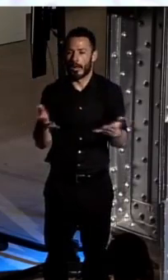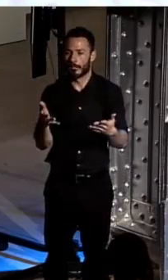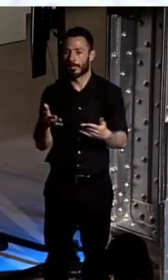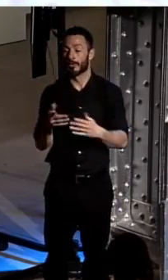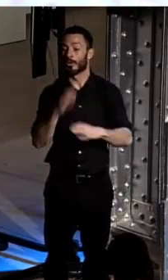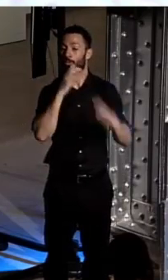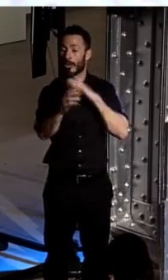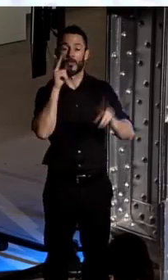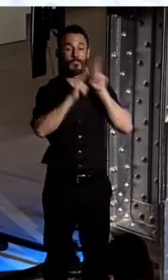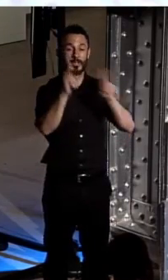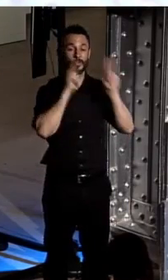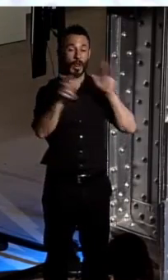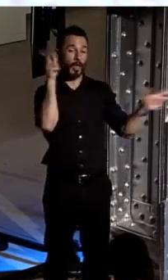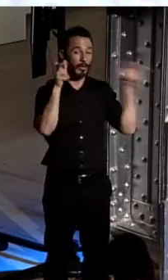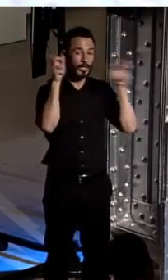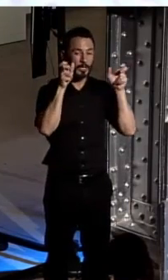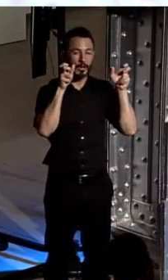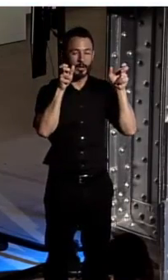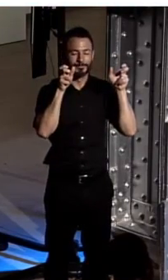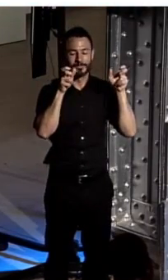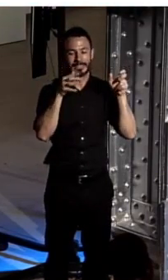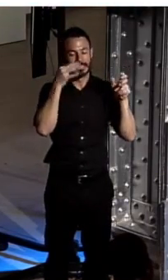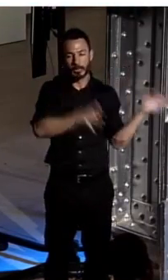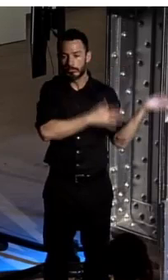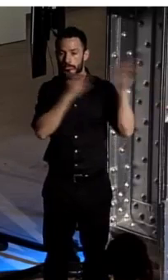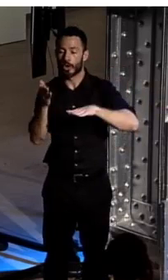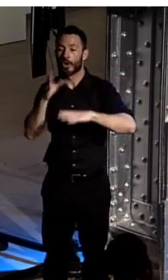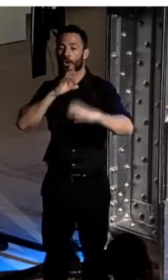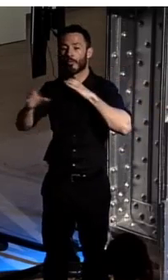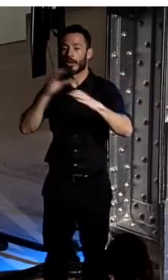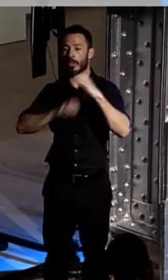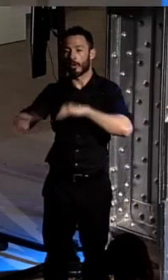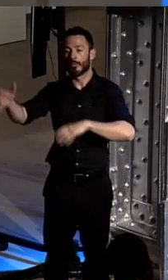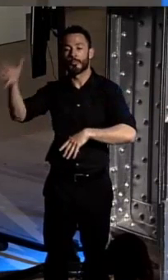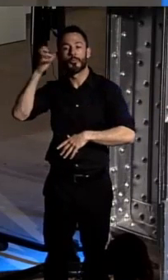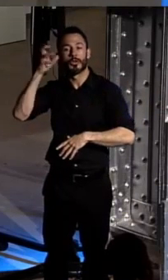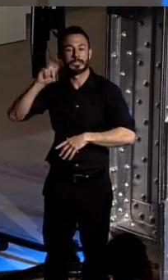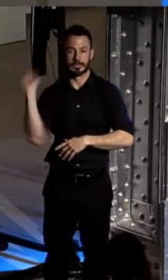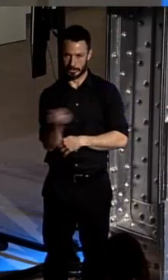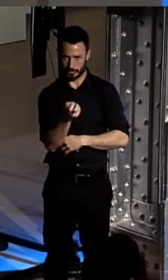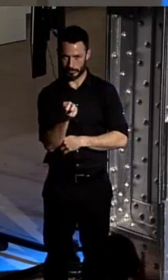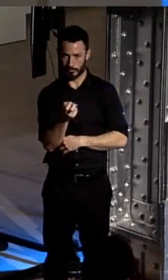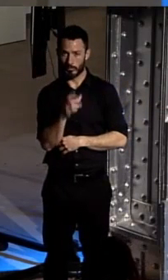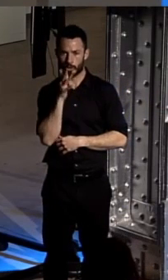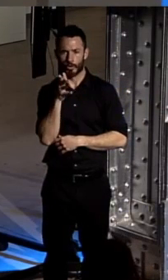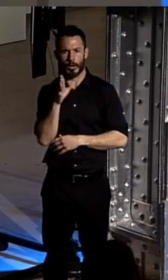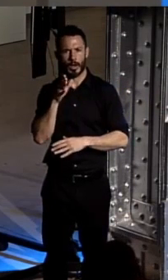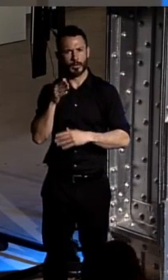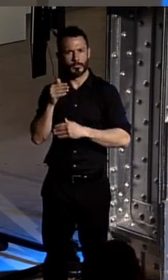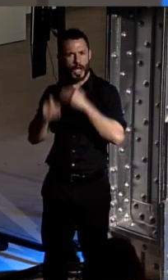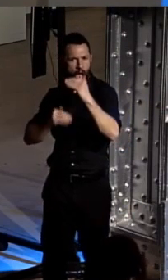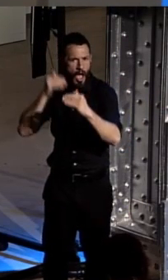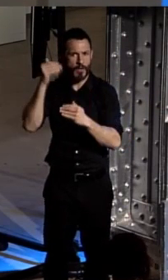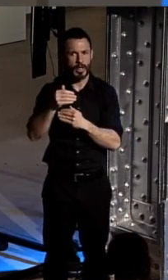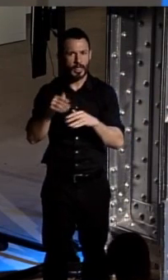puramente visual y auditiva a una comunicación multisensorial. Y para ello se están produciendo muchos avances en el contexto del tacto.